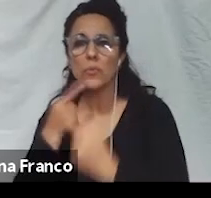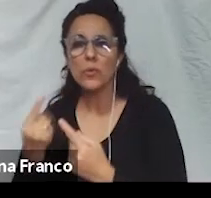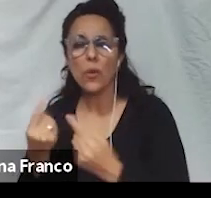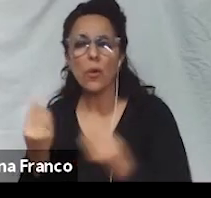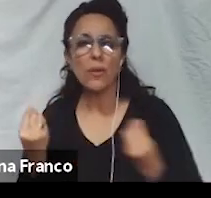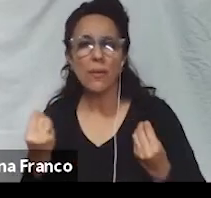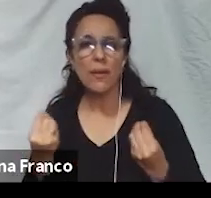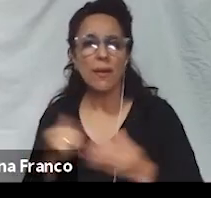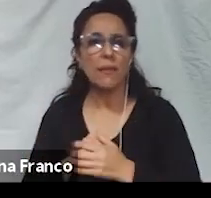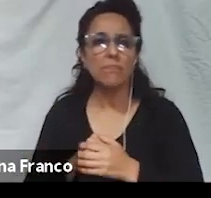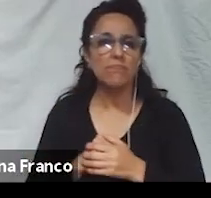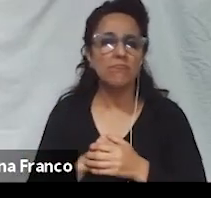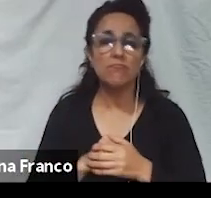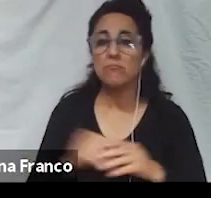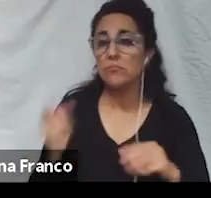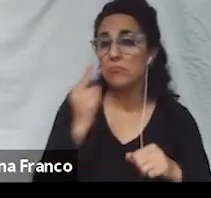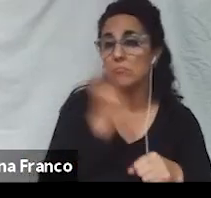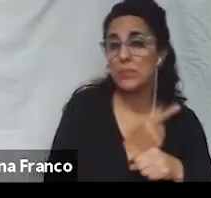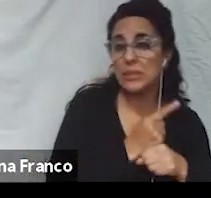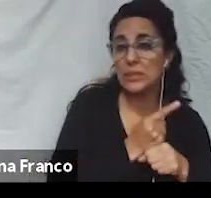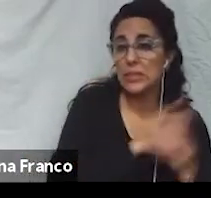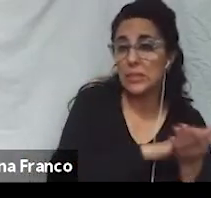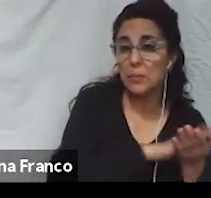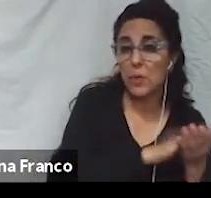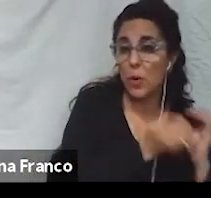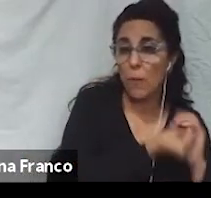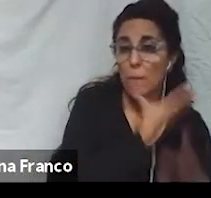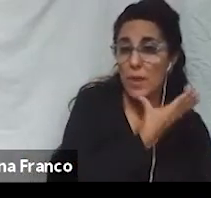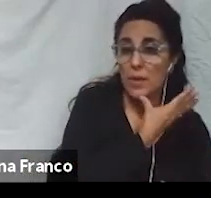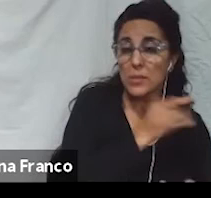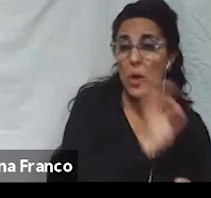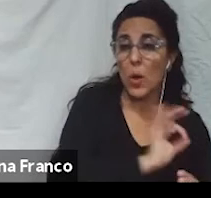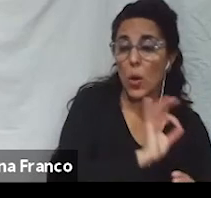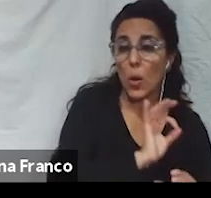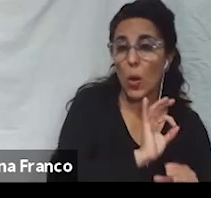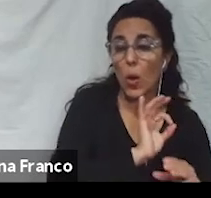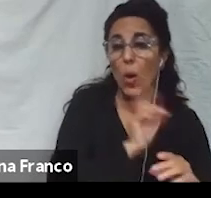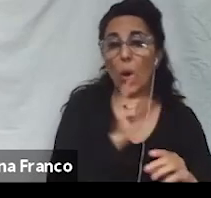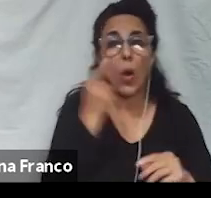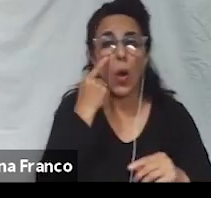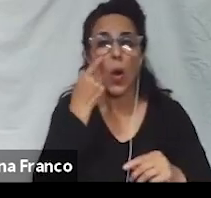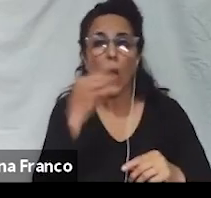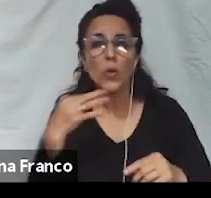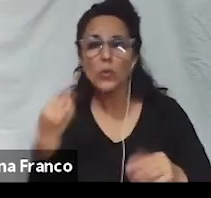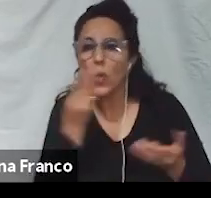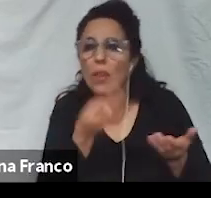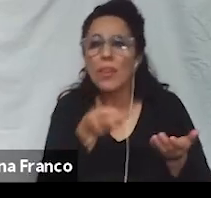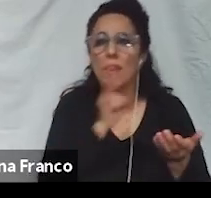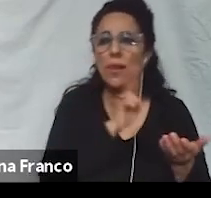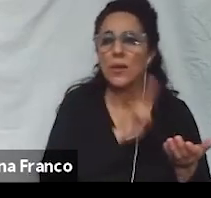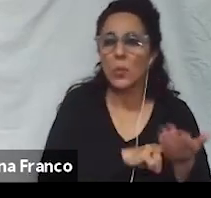Puede ser que esté haciendo una auditoría desde cero, o puede ser que esté haciendo una progresión, un retesteo,